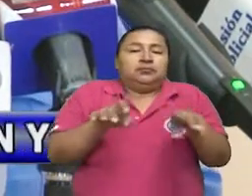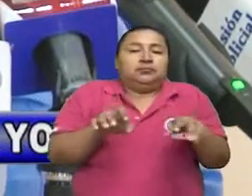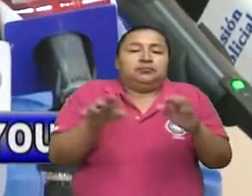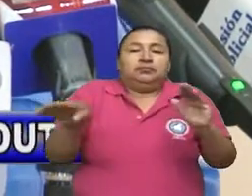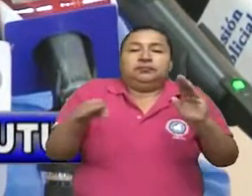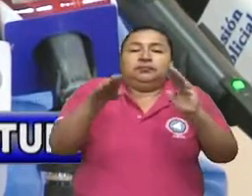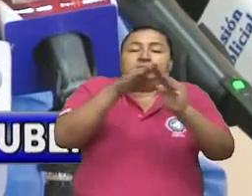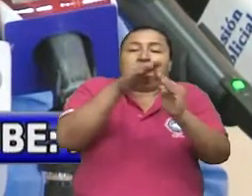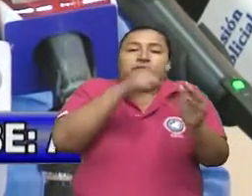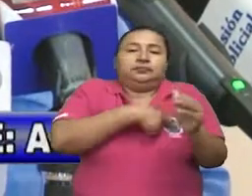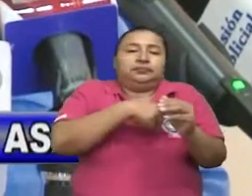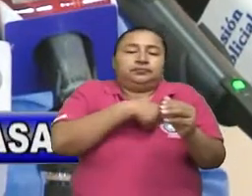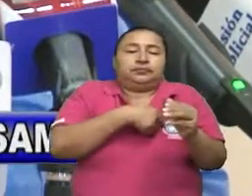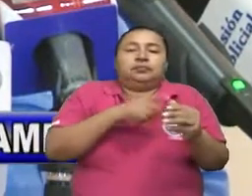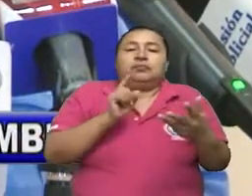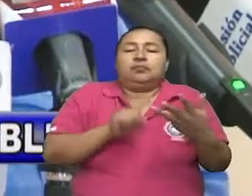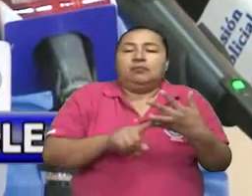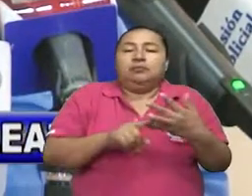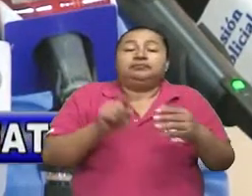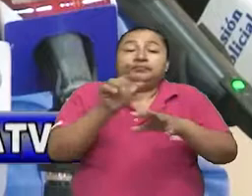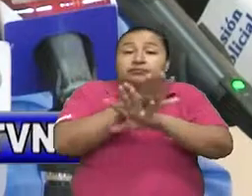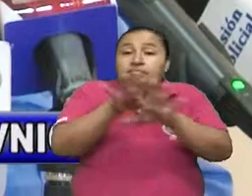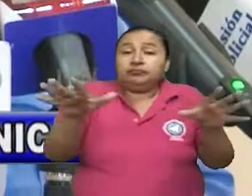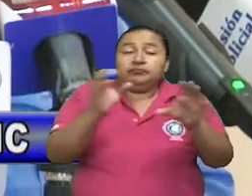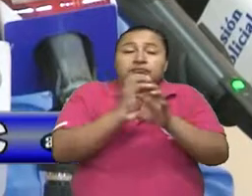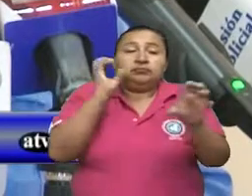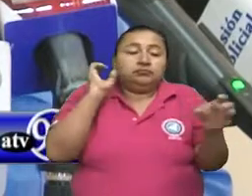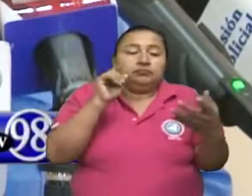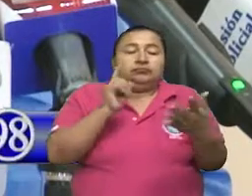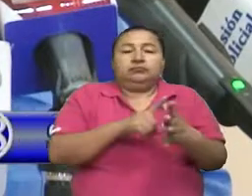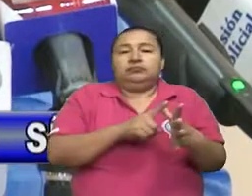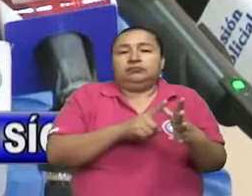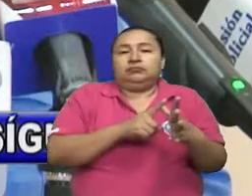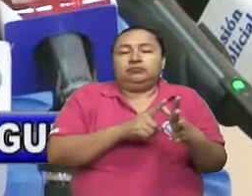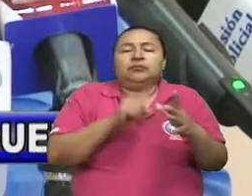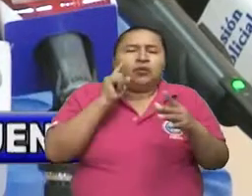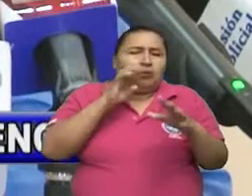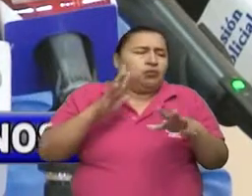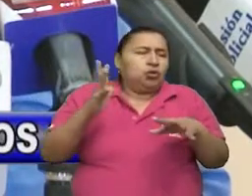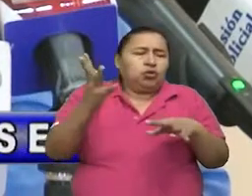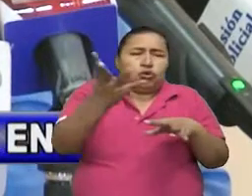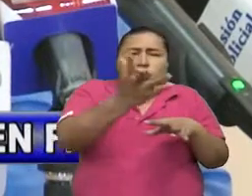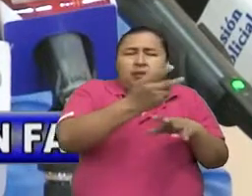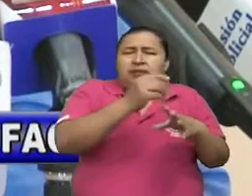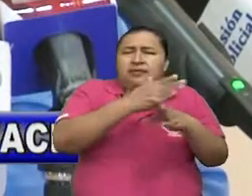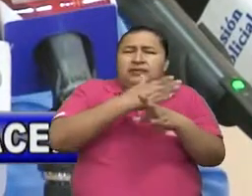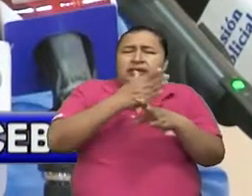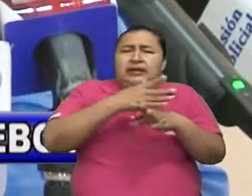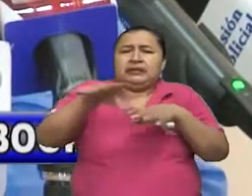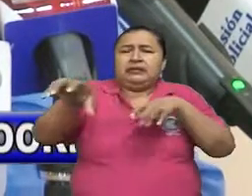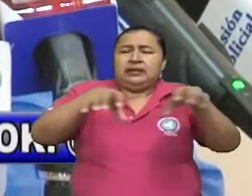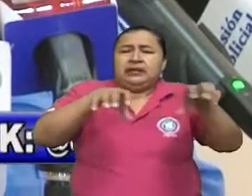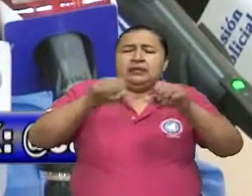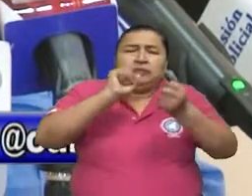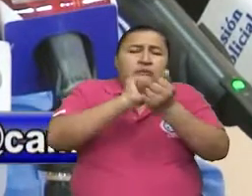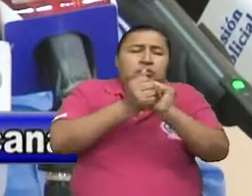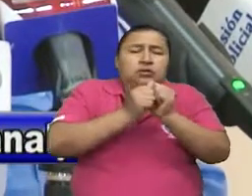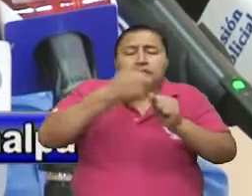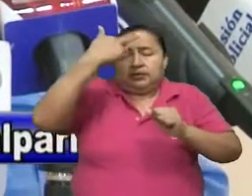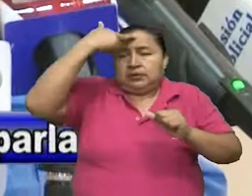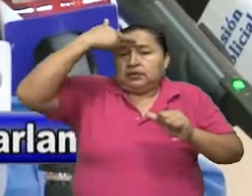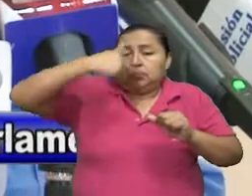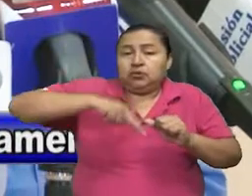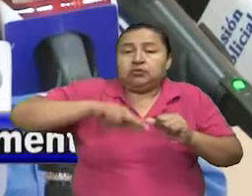centros escolares, en las terminales de buses, cubrimos todas las actividades deportivas,